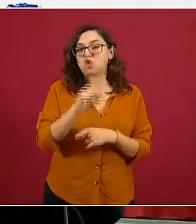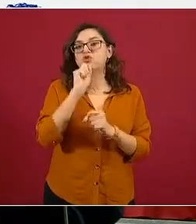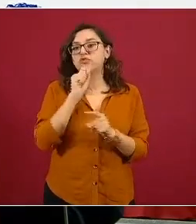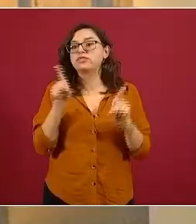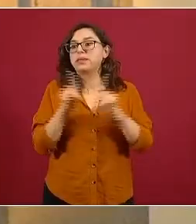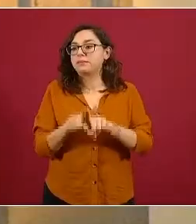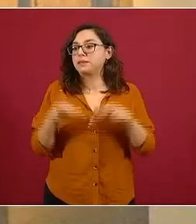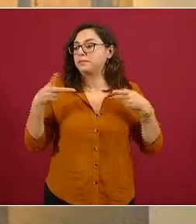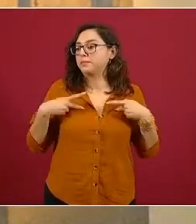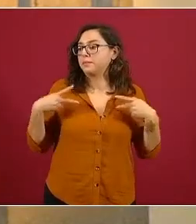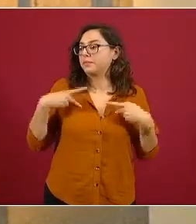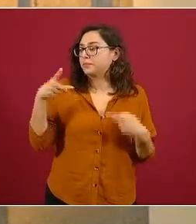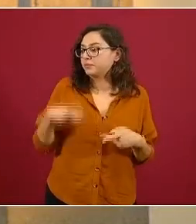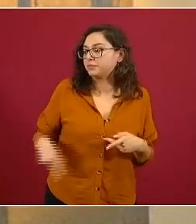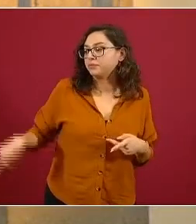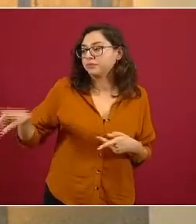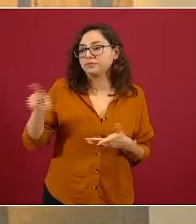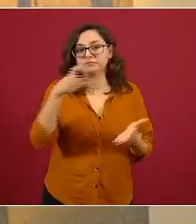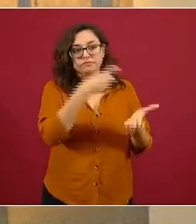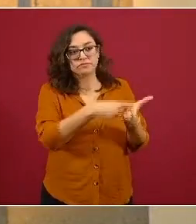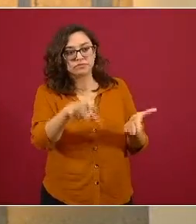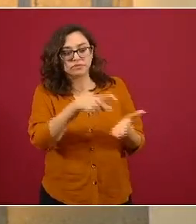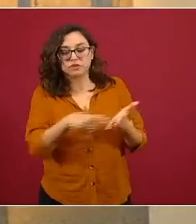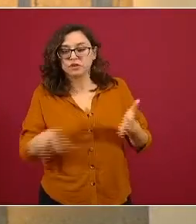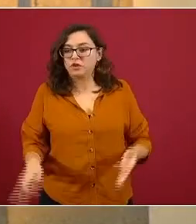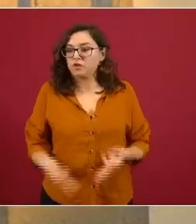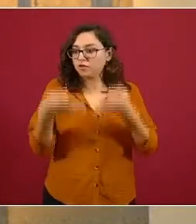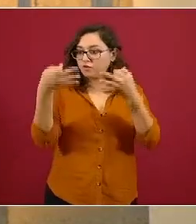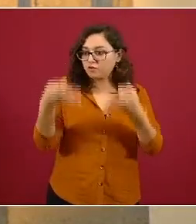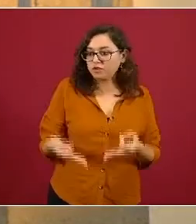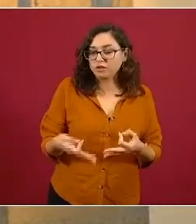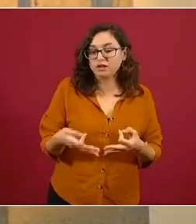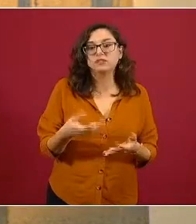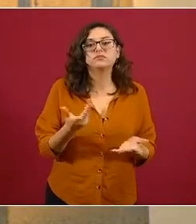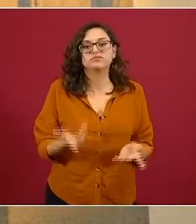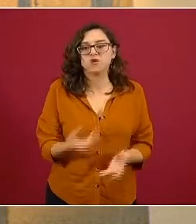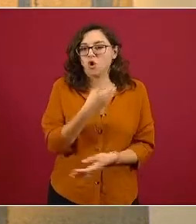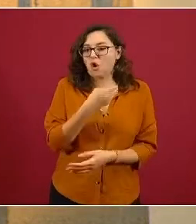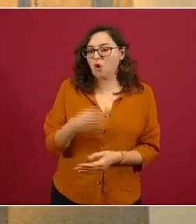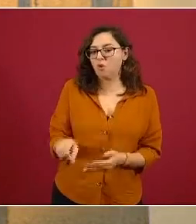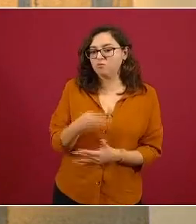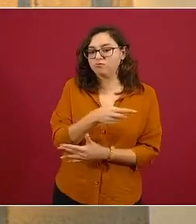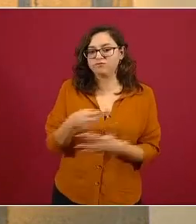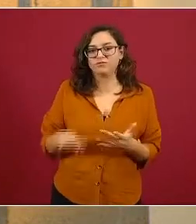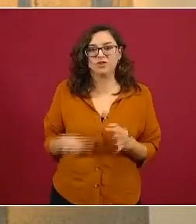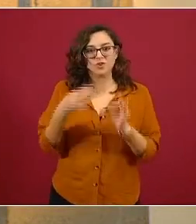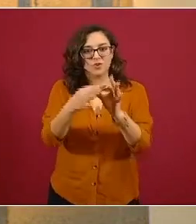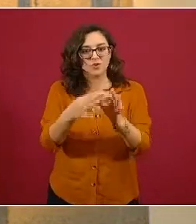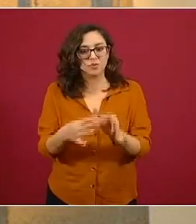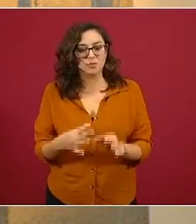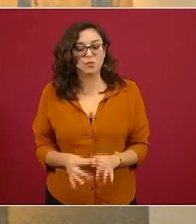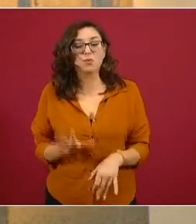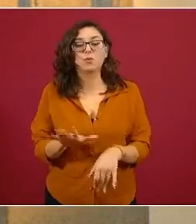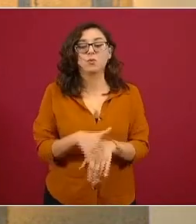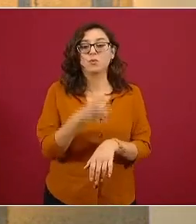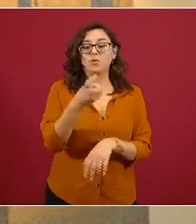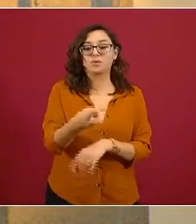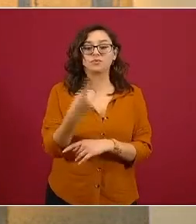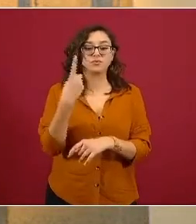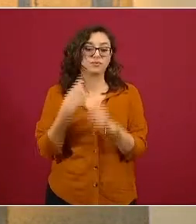adecuado cumplimiento de sus obligaciones, de forma tal que desde el año pasado, para poder